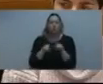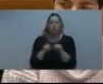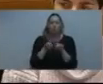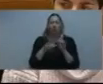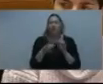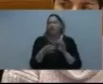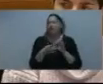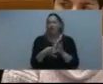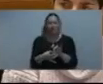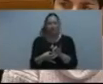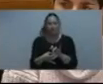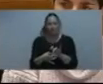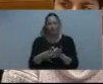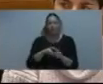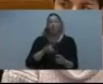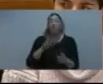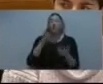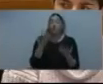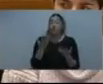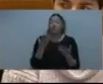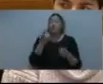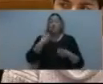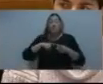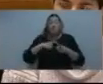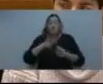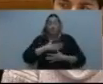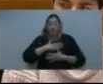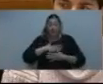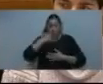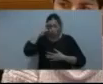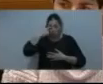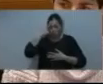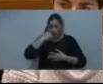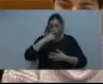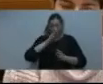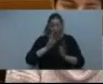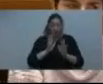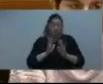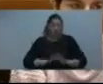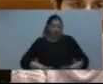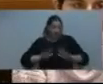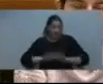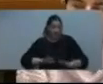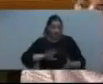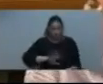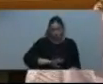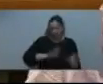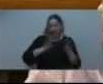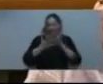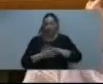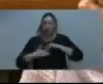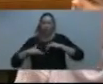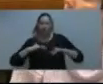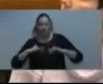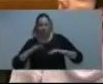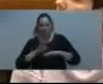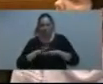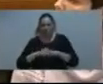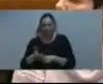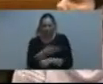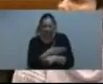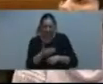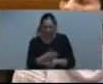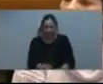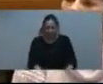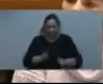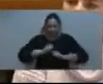es transformar bienes culturales pasivos en recursos culturales activos que puedan generar ingresos para su propio mantenimiento. Esto que es muy